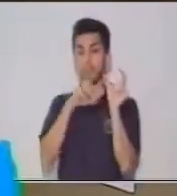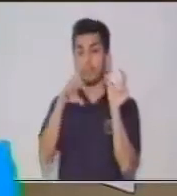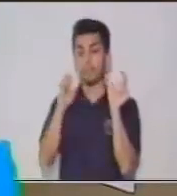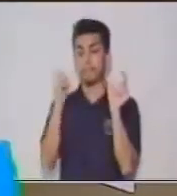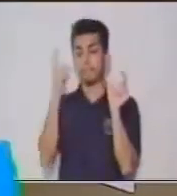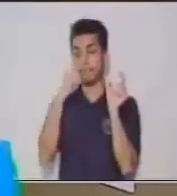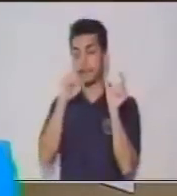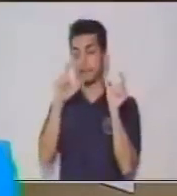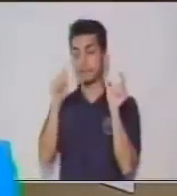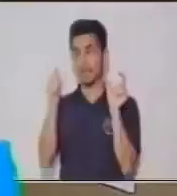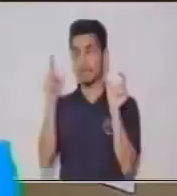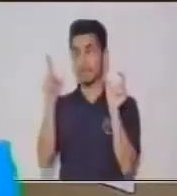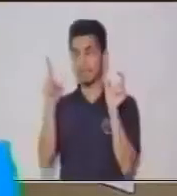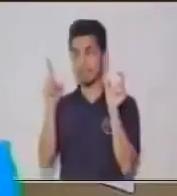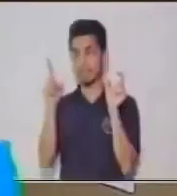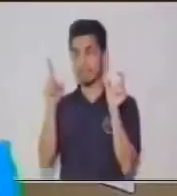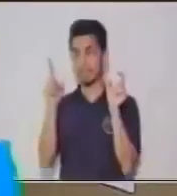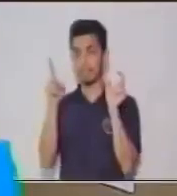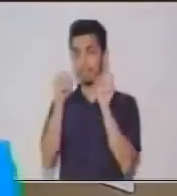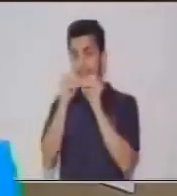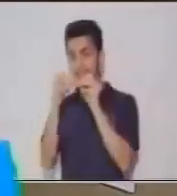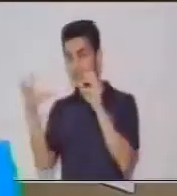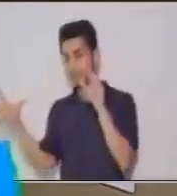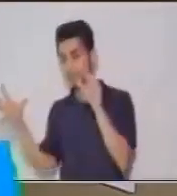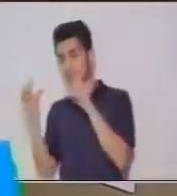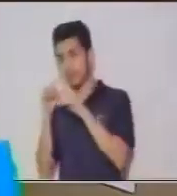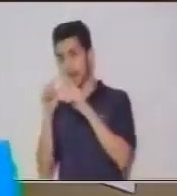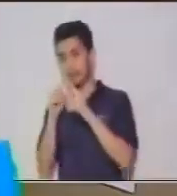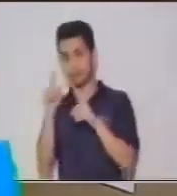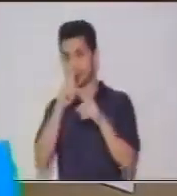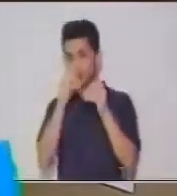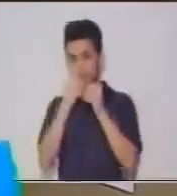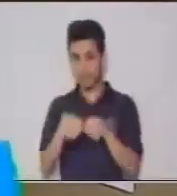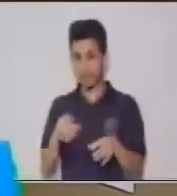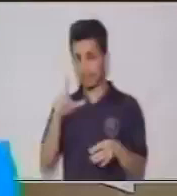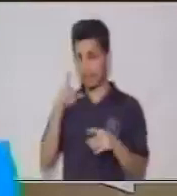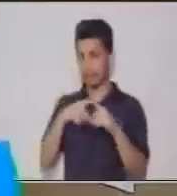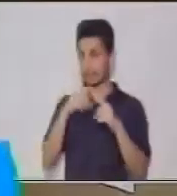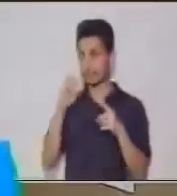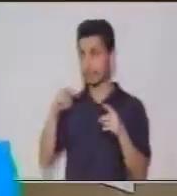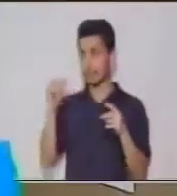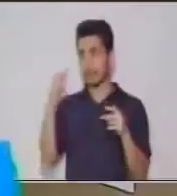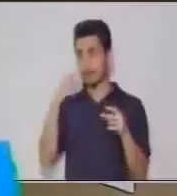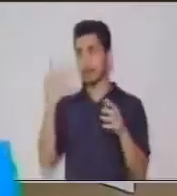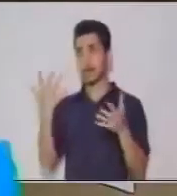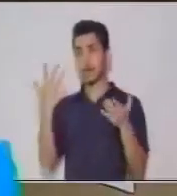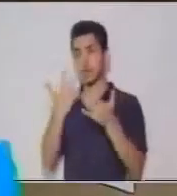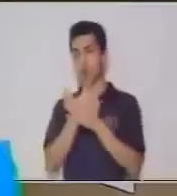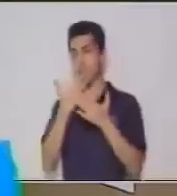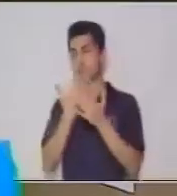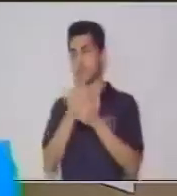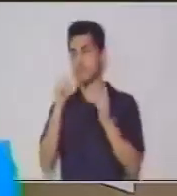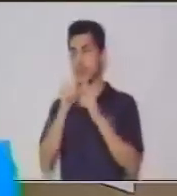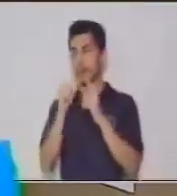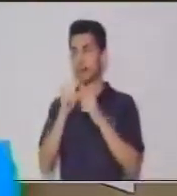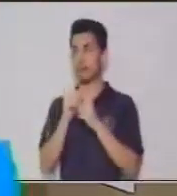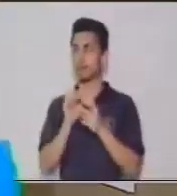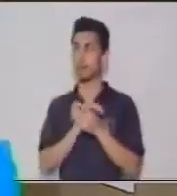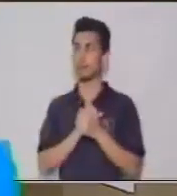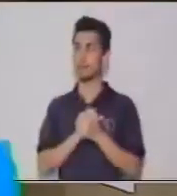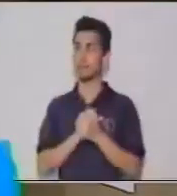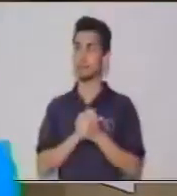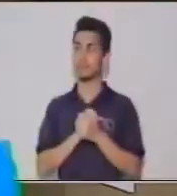y nuestra familia de palabras sin perder el lexema, donde vamos a formar nuevas palabras,